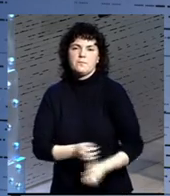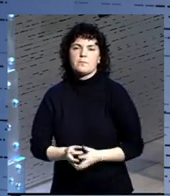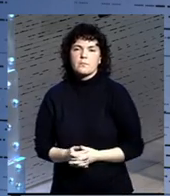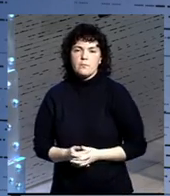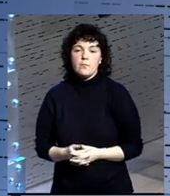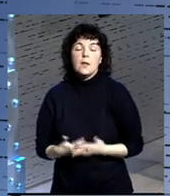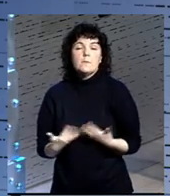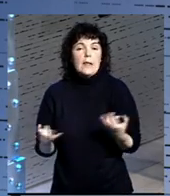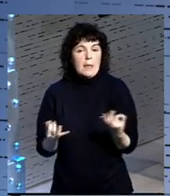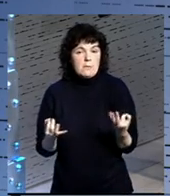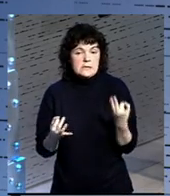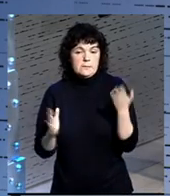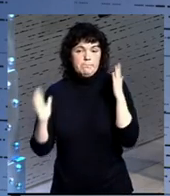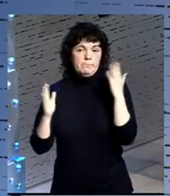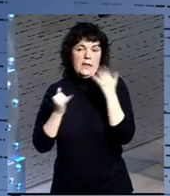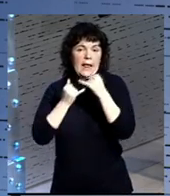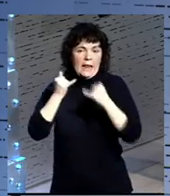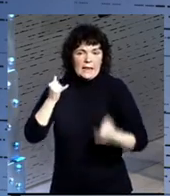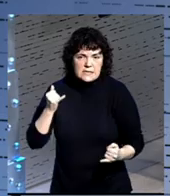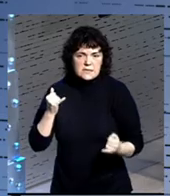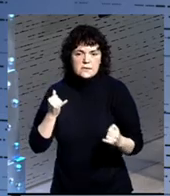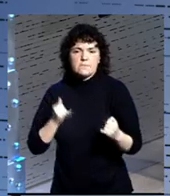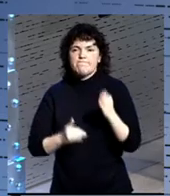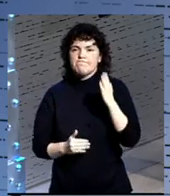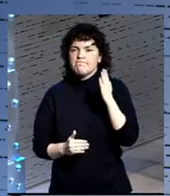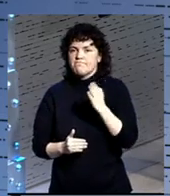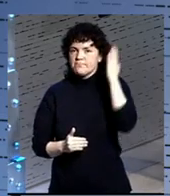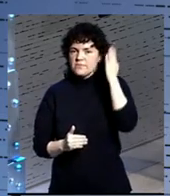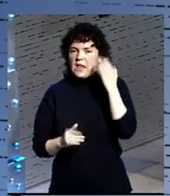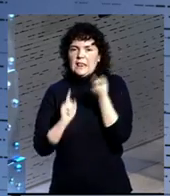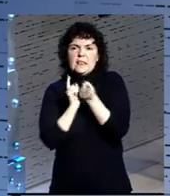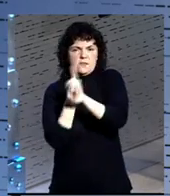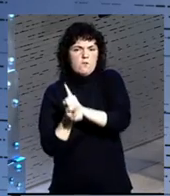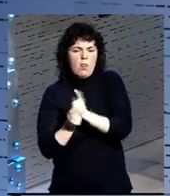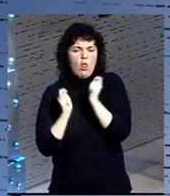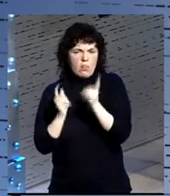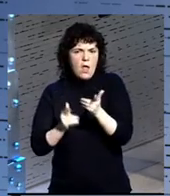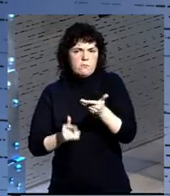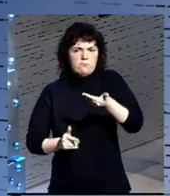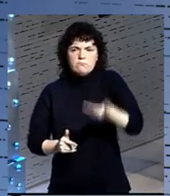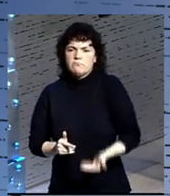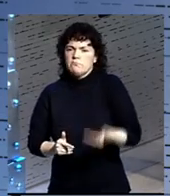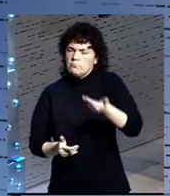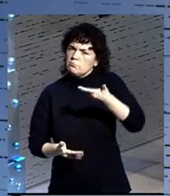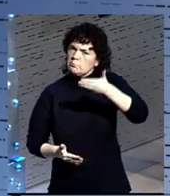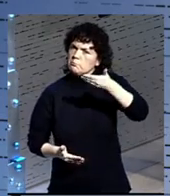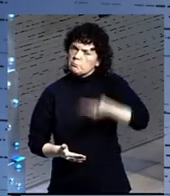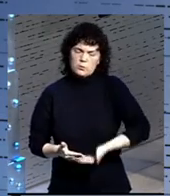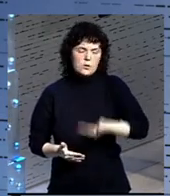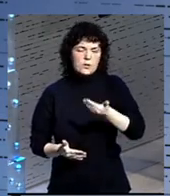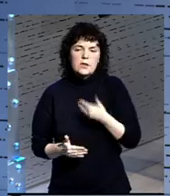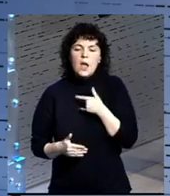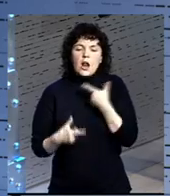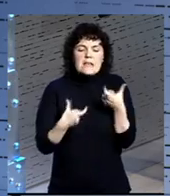Lo que ocurre es que la crisis acentúa esa transformación de forma significativa. Es difícil encontrar un